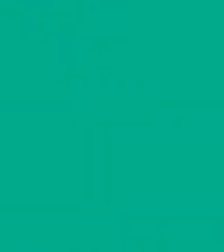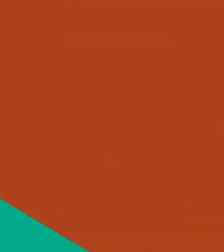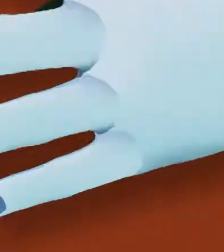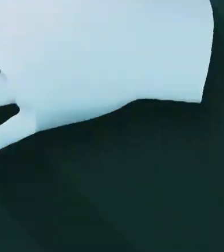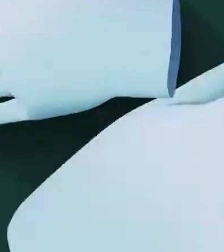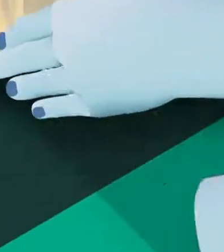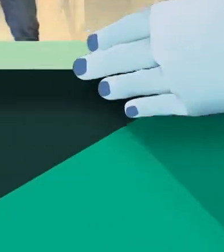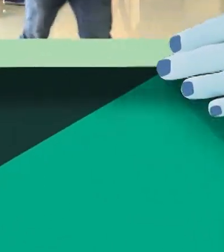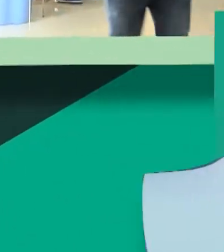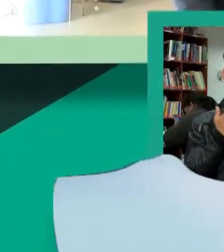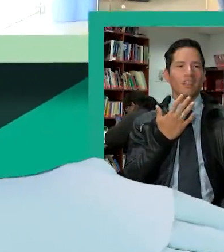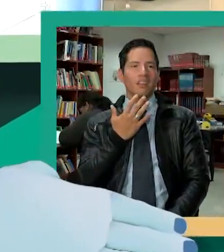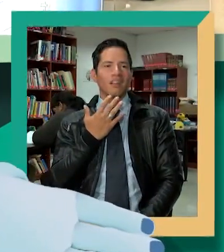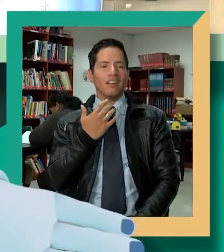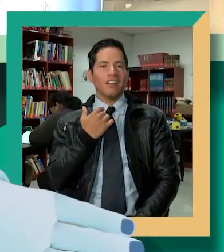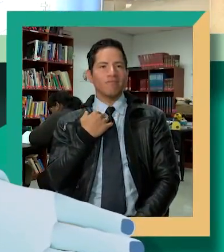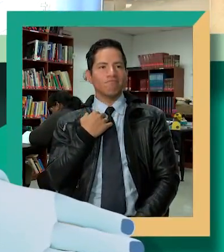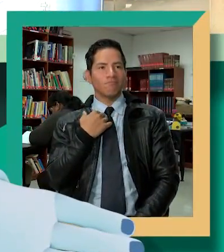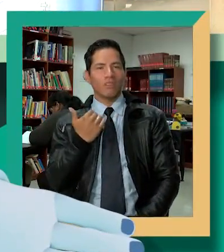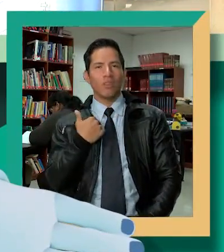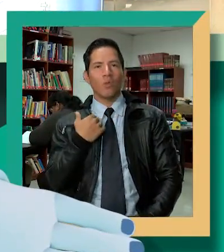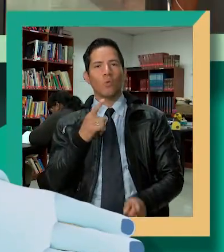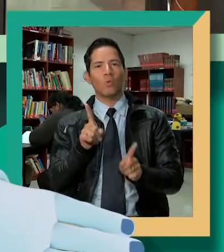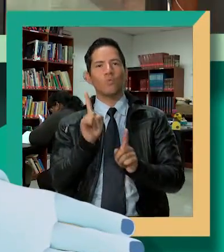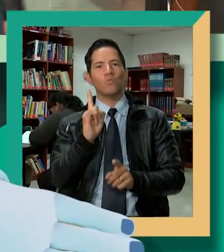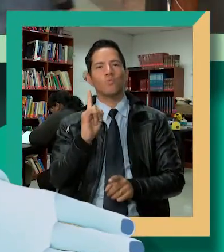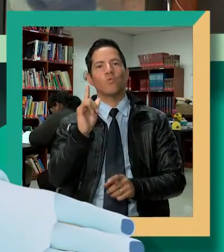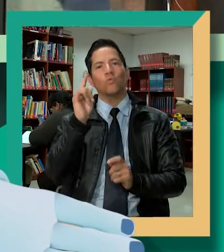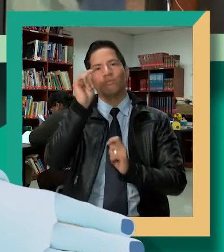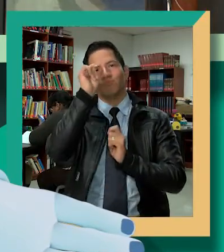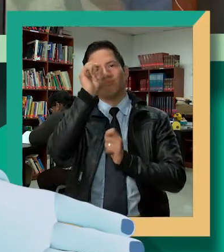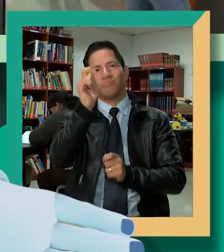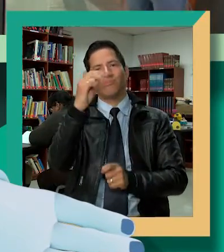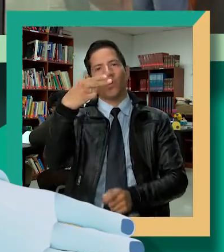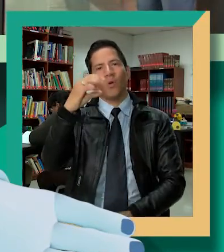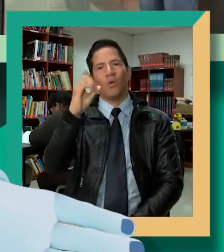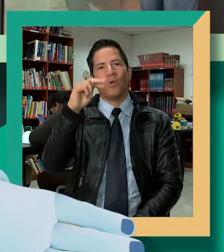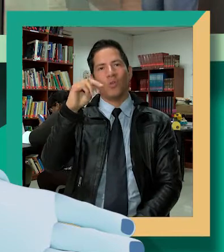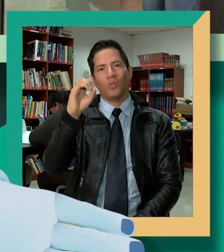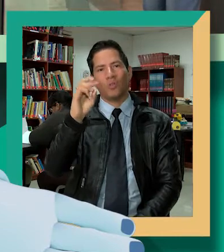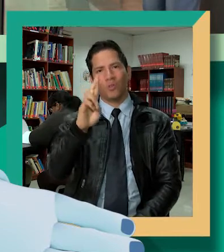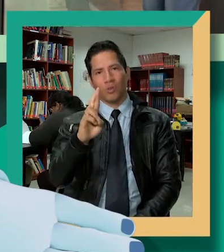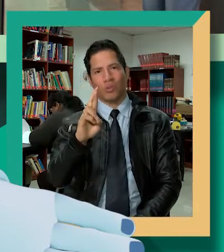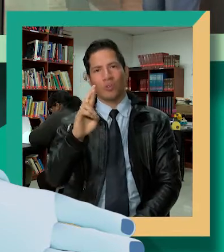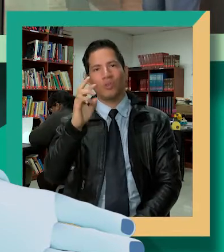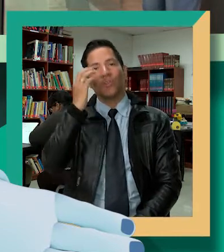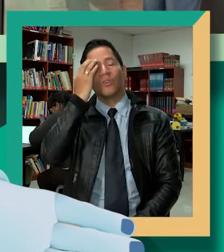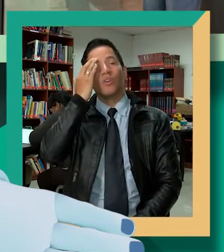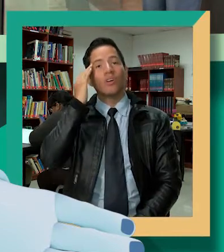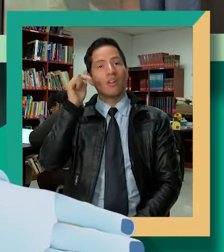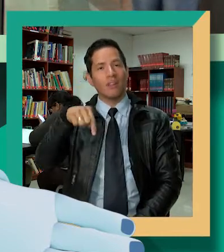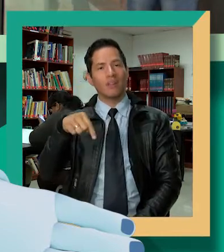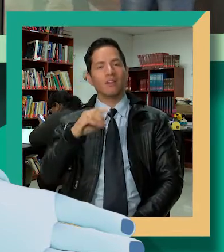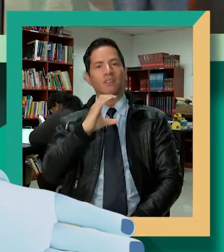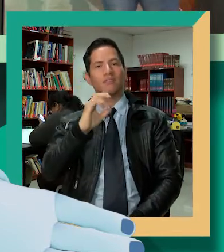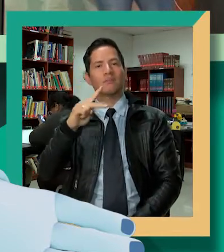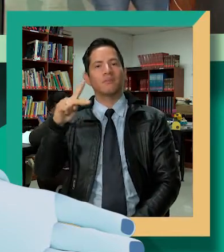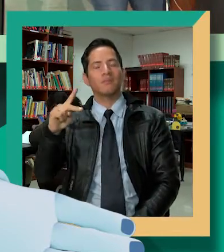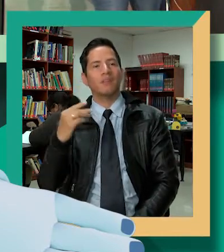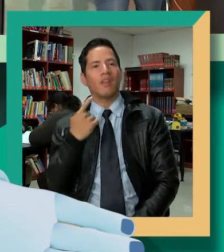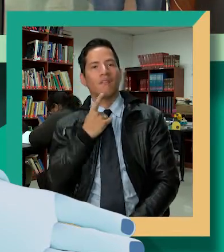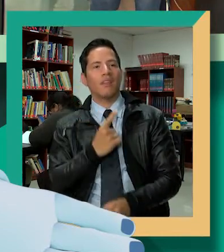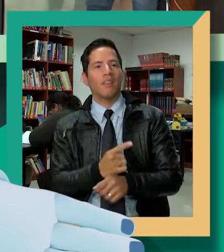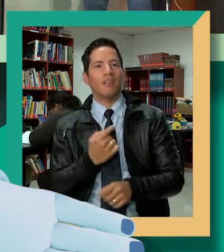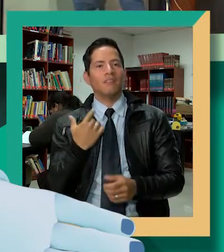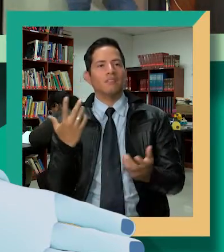Pienso que es un acto digno, increíble y además que merece mucho respeto que se tenga esta